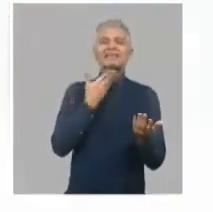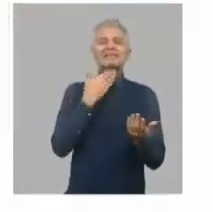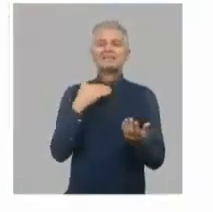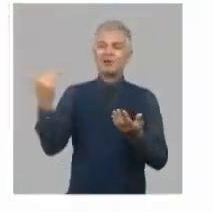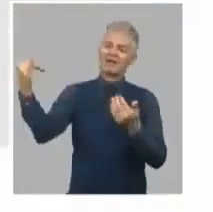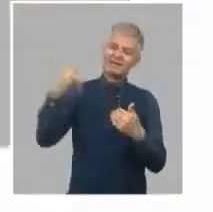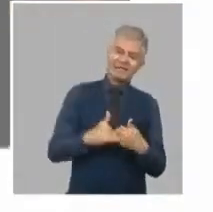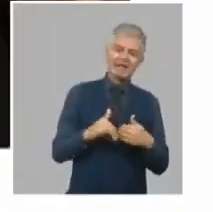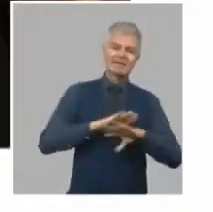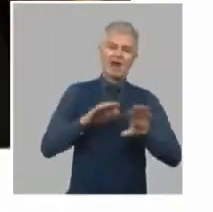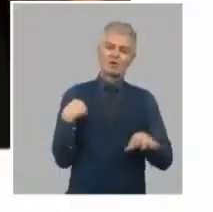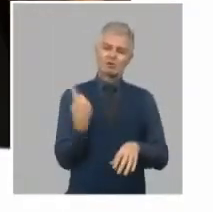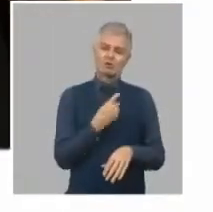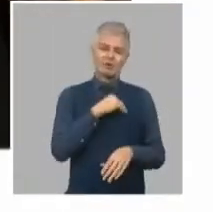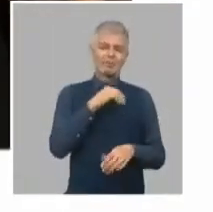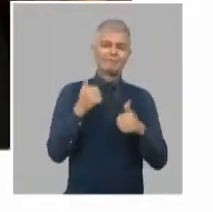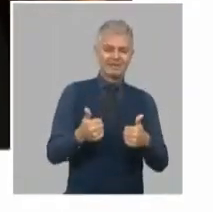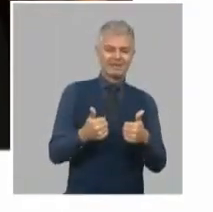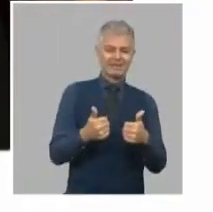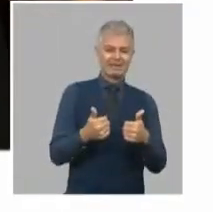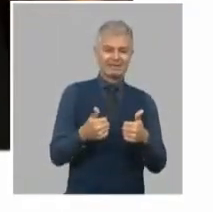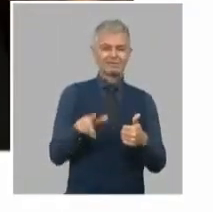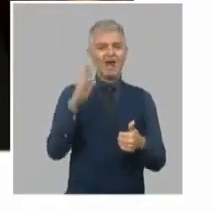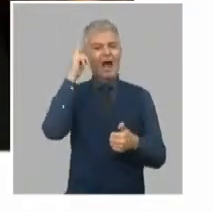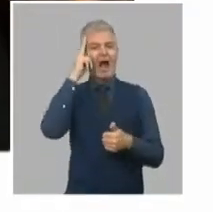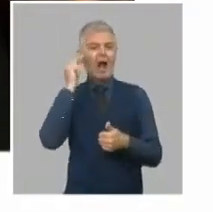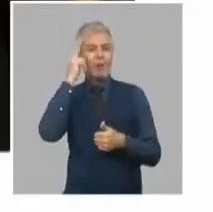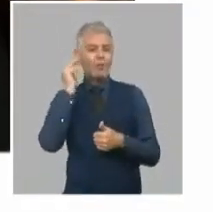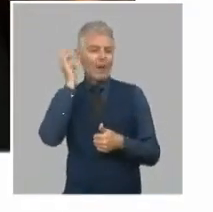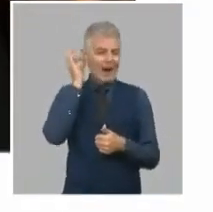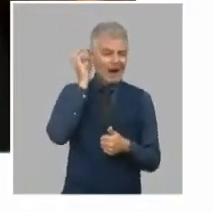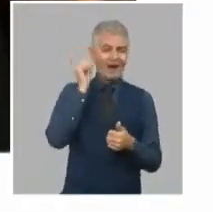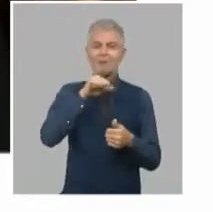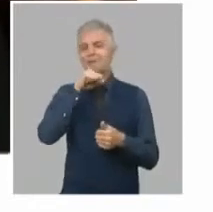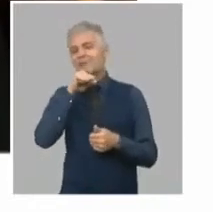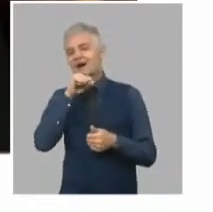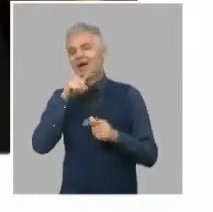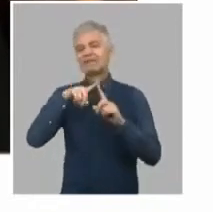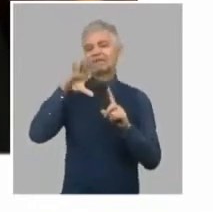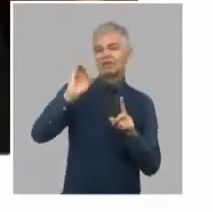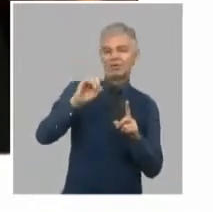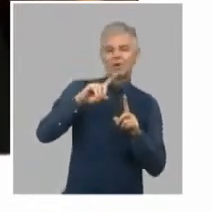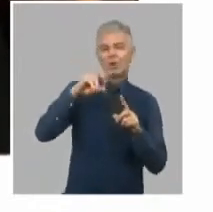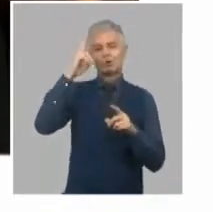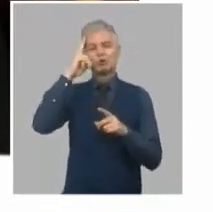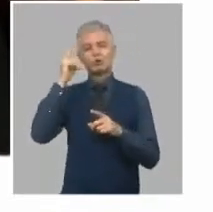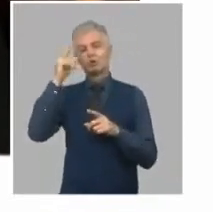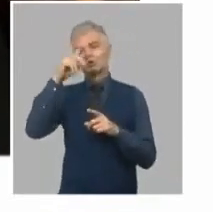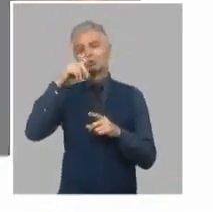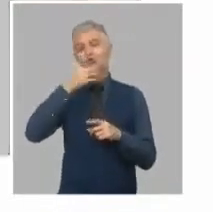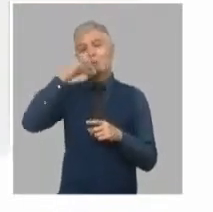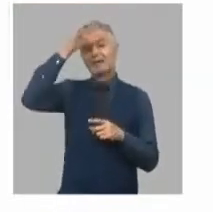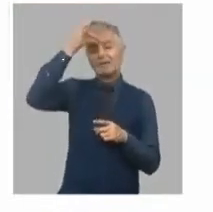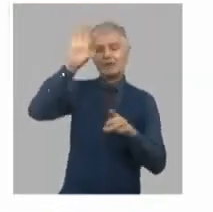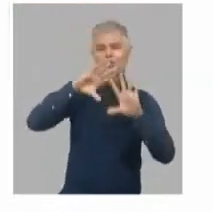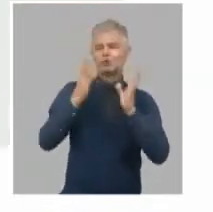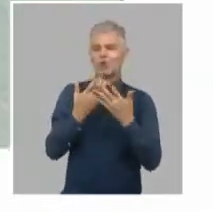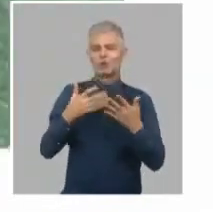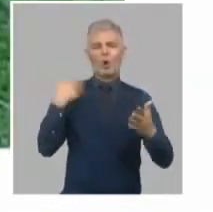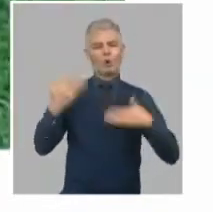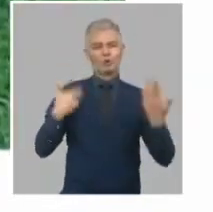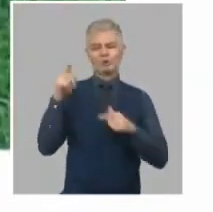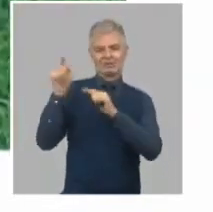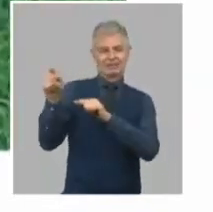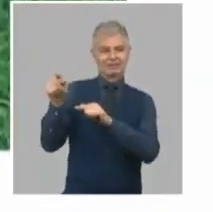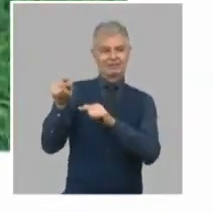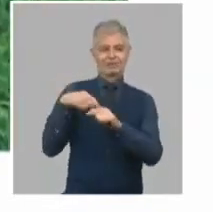bien. Su abuela, su mamá, sus tíos, sus sobrinos, sus primos. Estamos muy orgullosos de él.